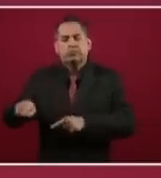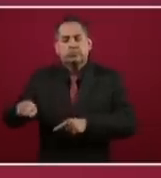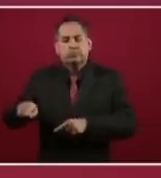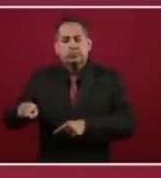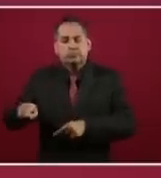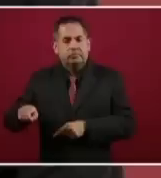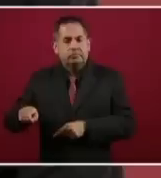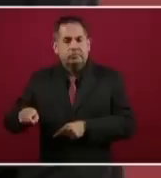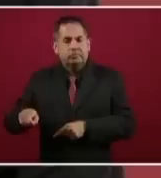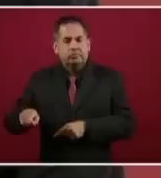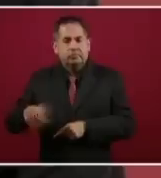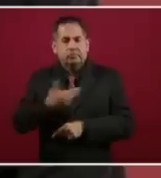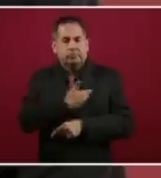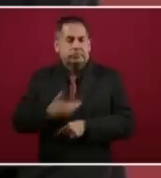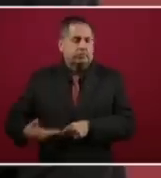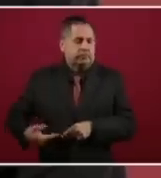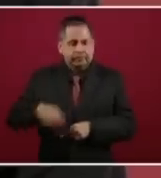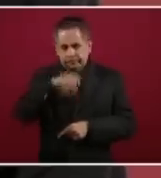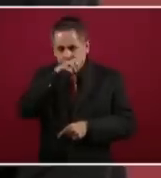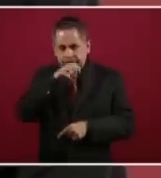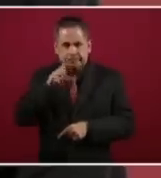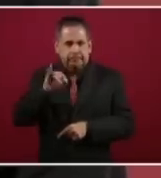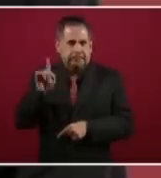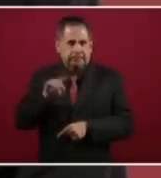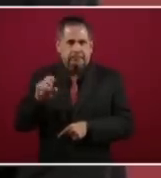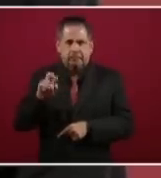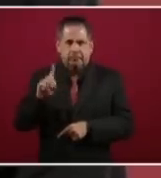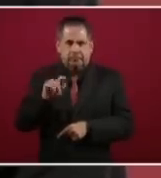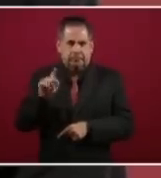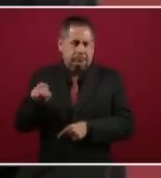del presidente Díaz Ordaz.